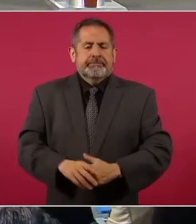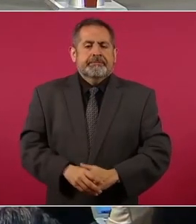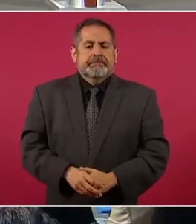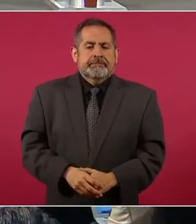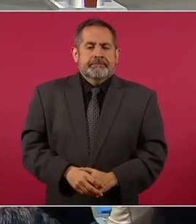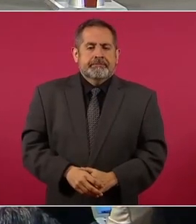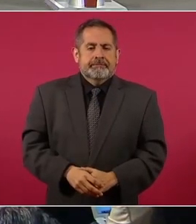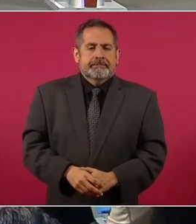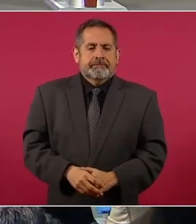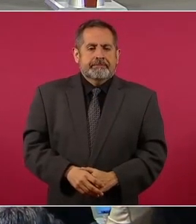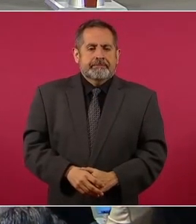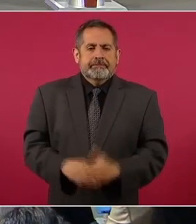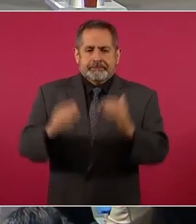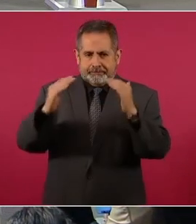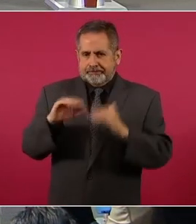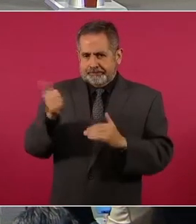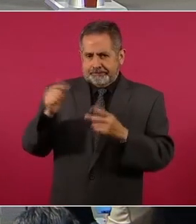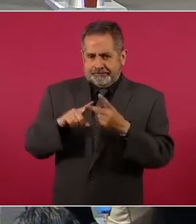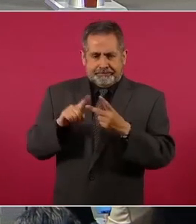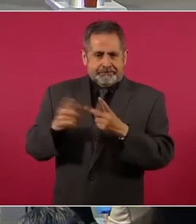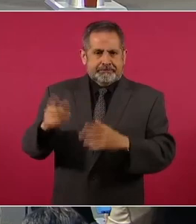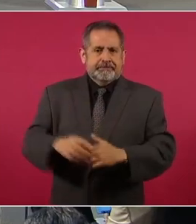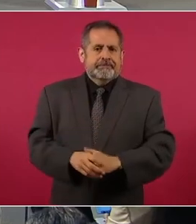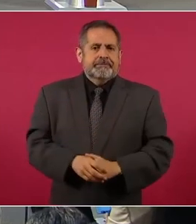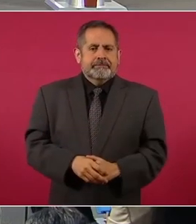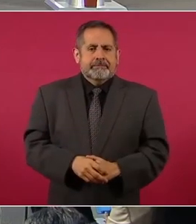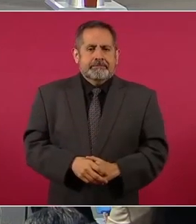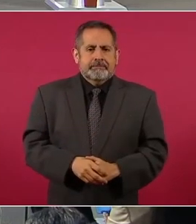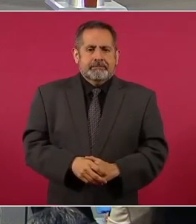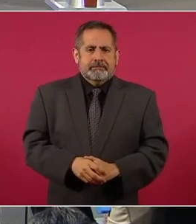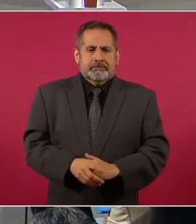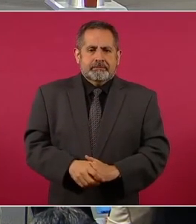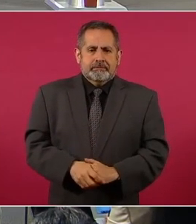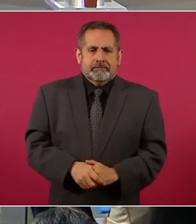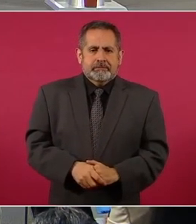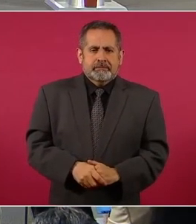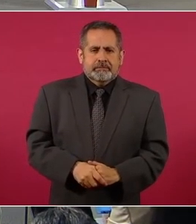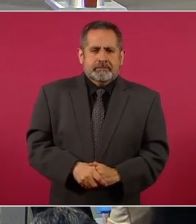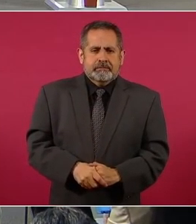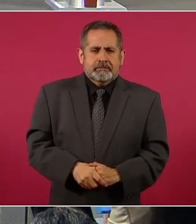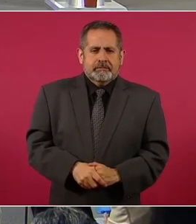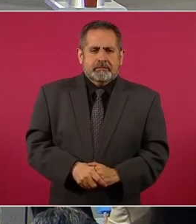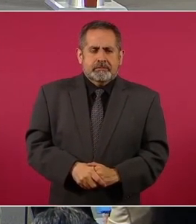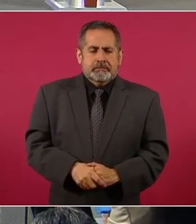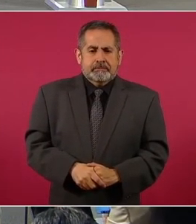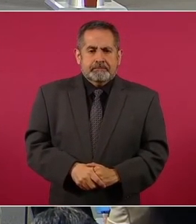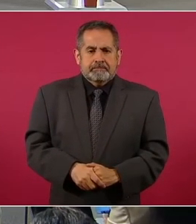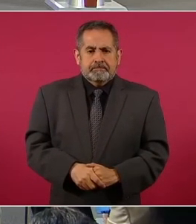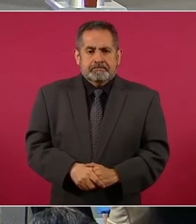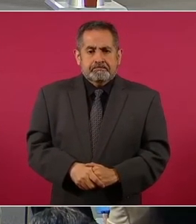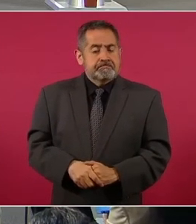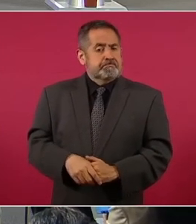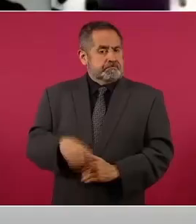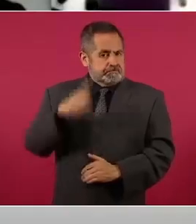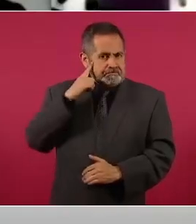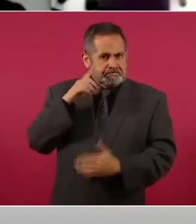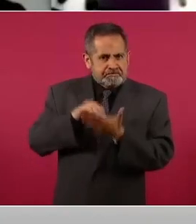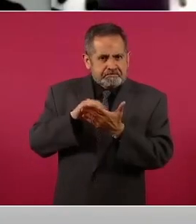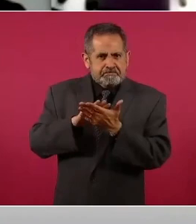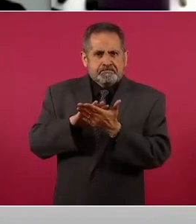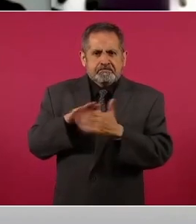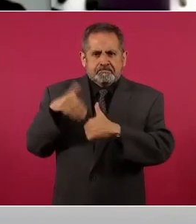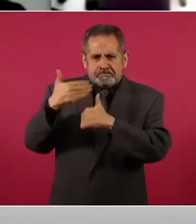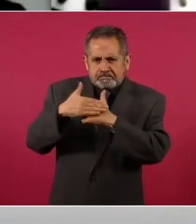Ahora ponga, Aguilar, que son... Yo quisiera tomar que tomemos nota de que estamos frente a un proyecto